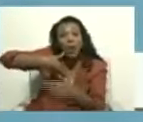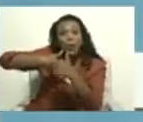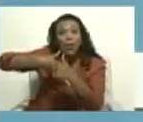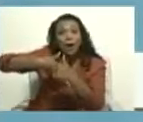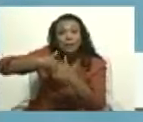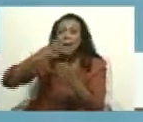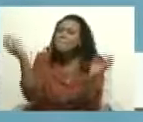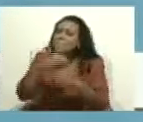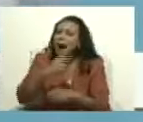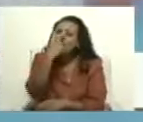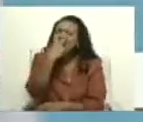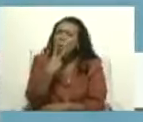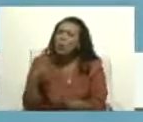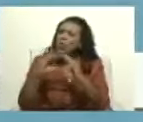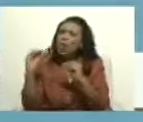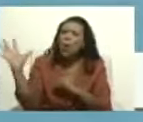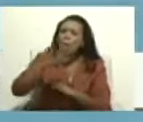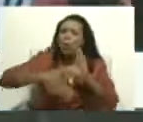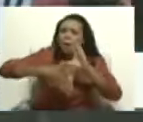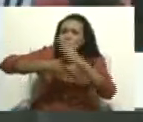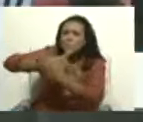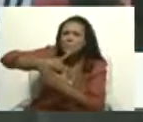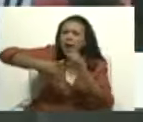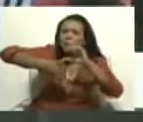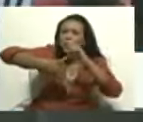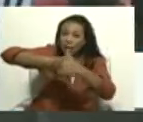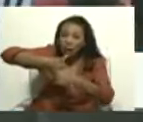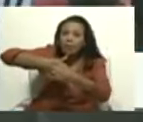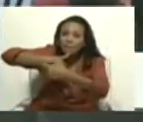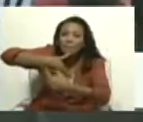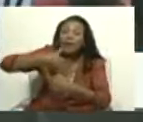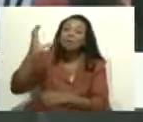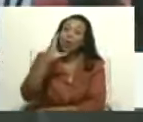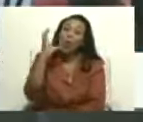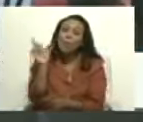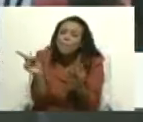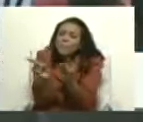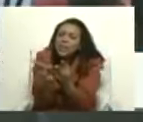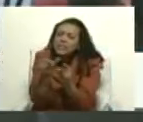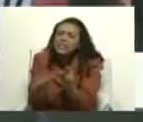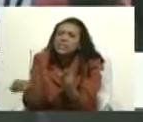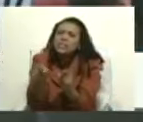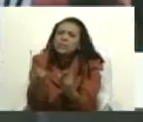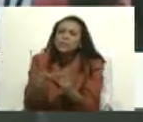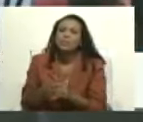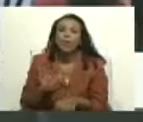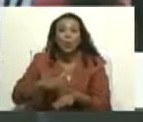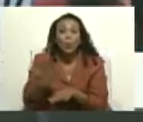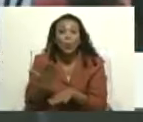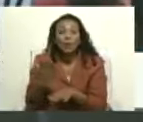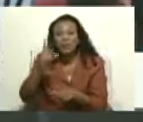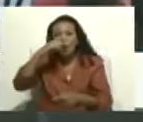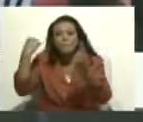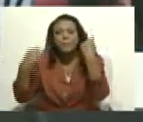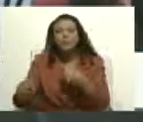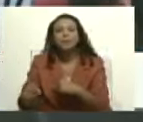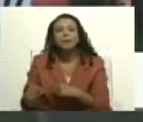región más pobre de todo el litoral es el pedacito colombiano, porque es una